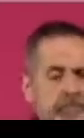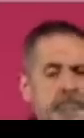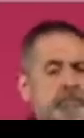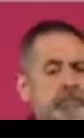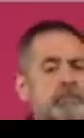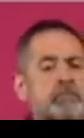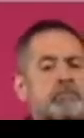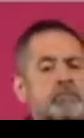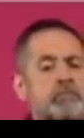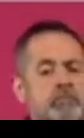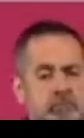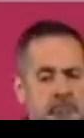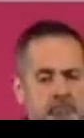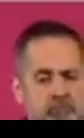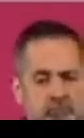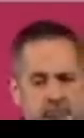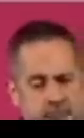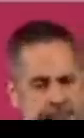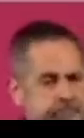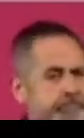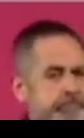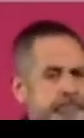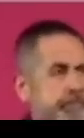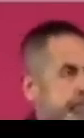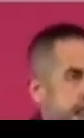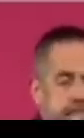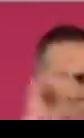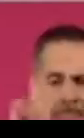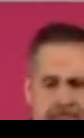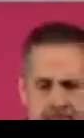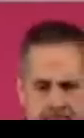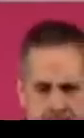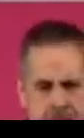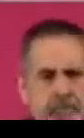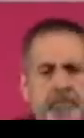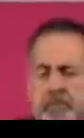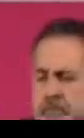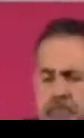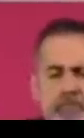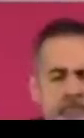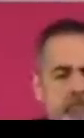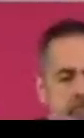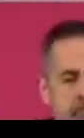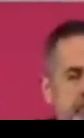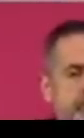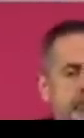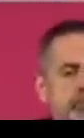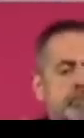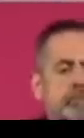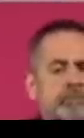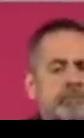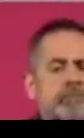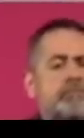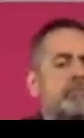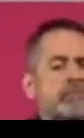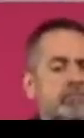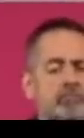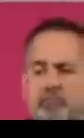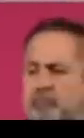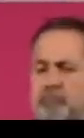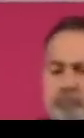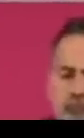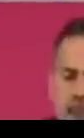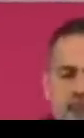seguridad a nivel del país pero va a estar la secretaria de seguridad pública